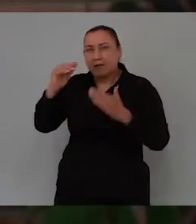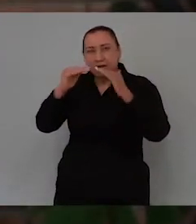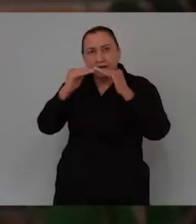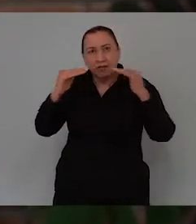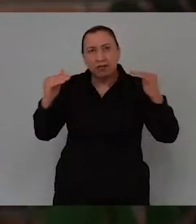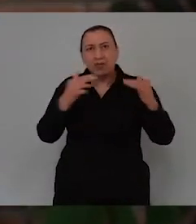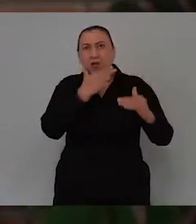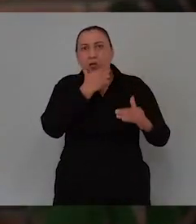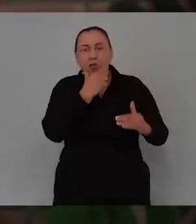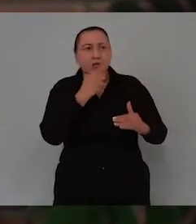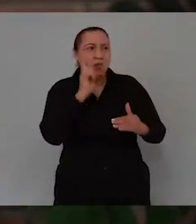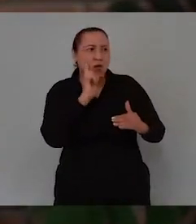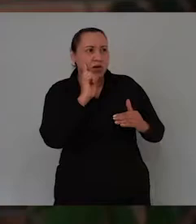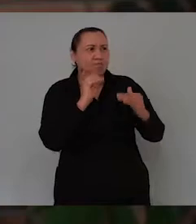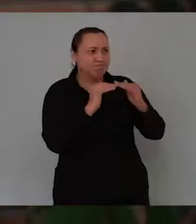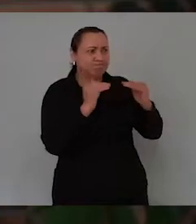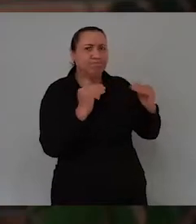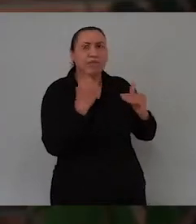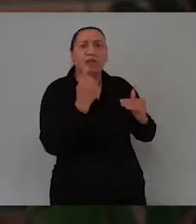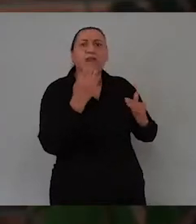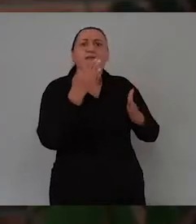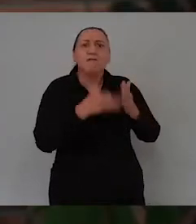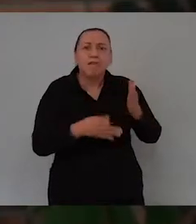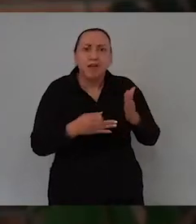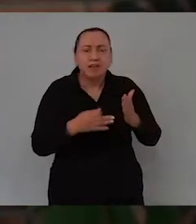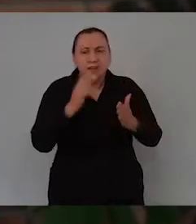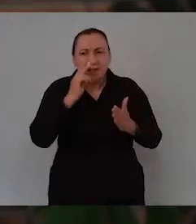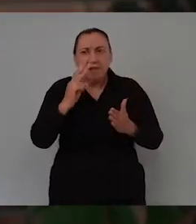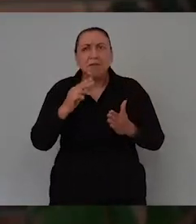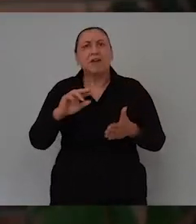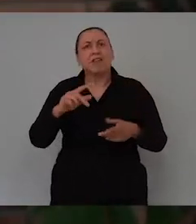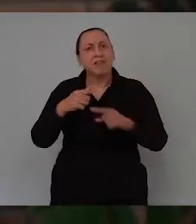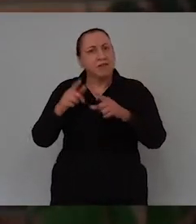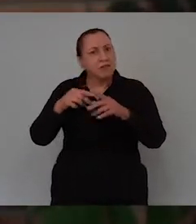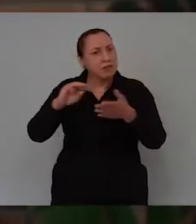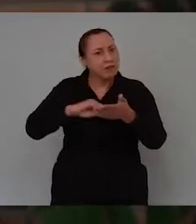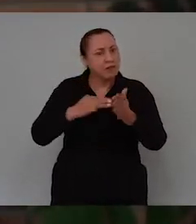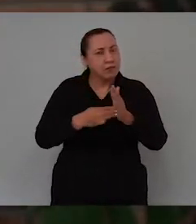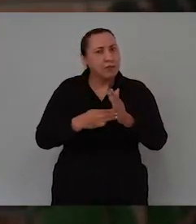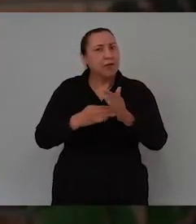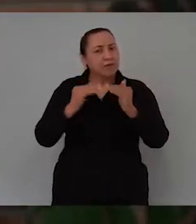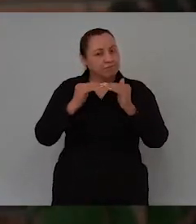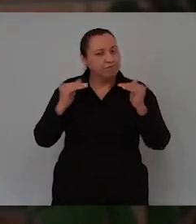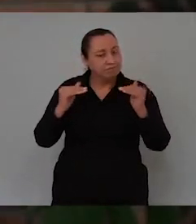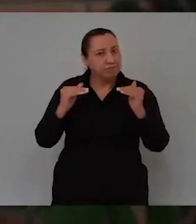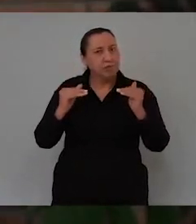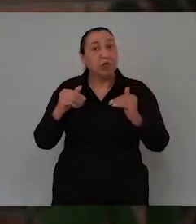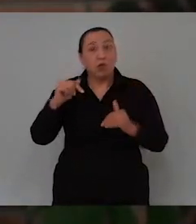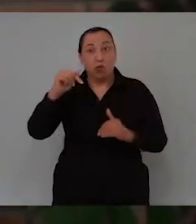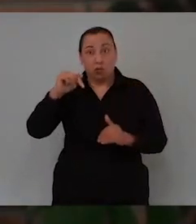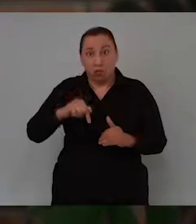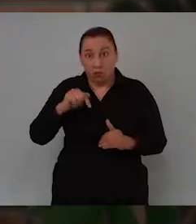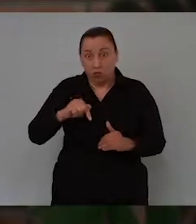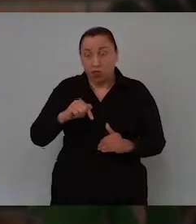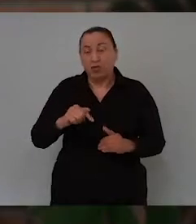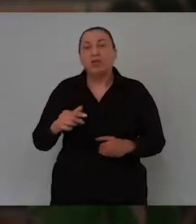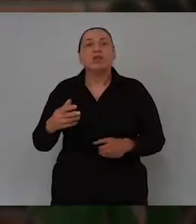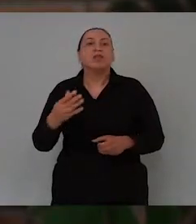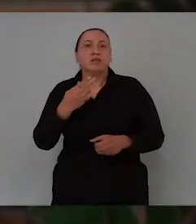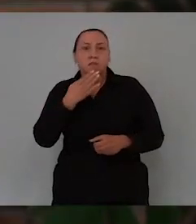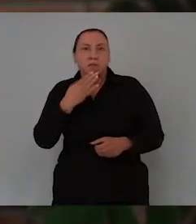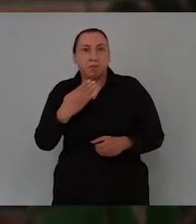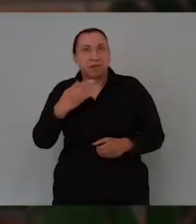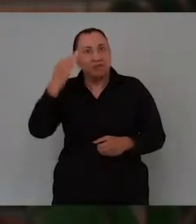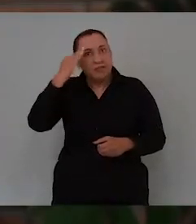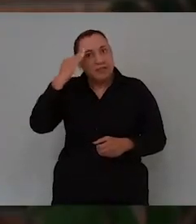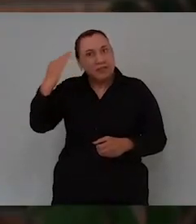para alcanzar la verdadera igualdad entre hombres y mujeres y emprender mecanismos para alcanzarla. Hoy es